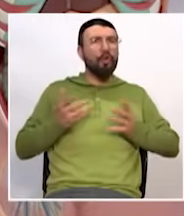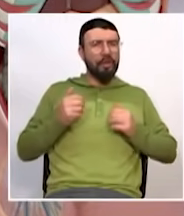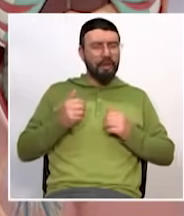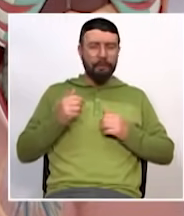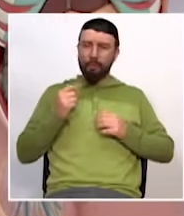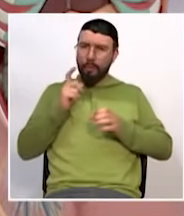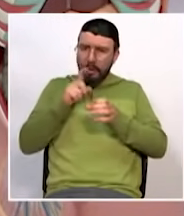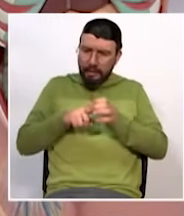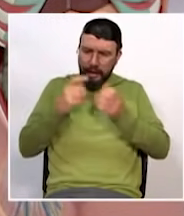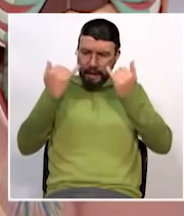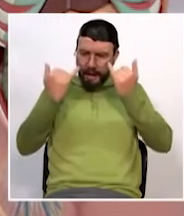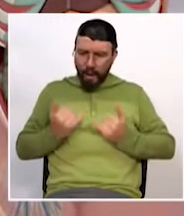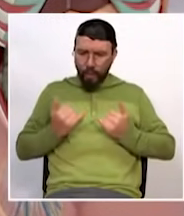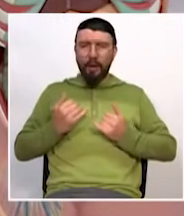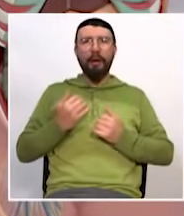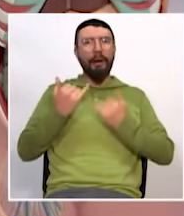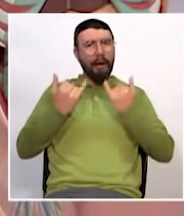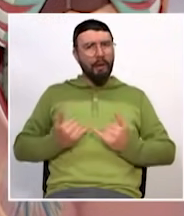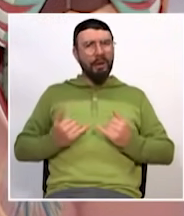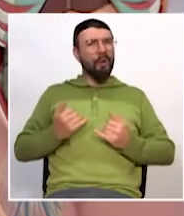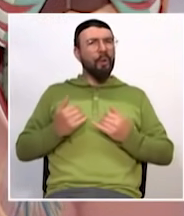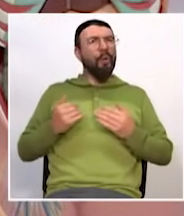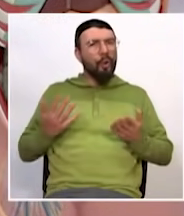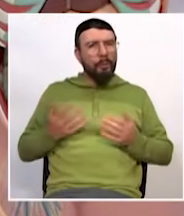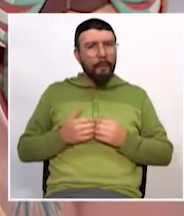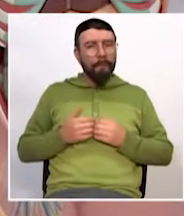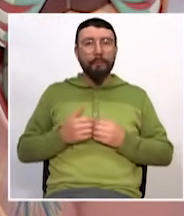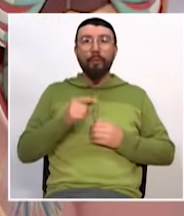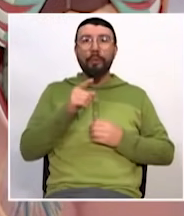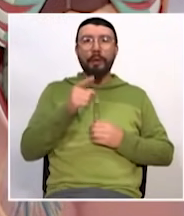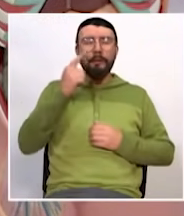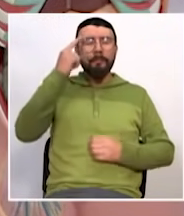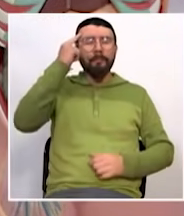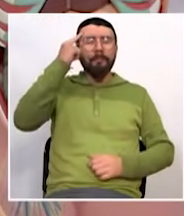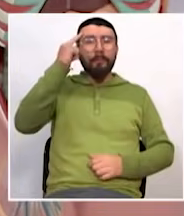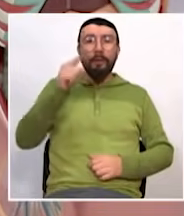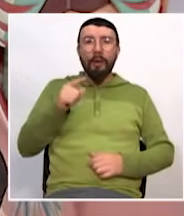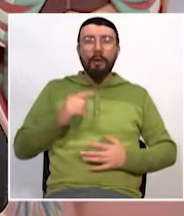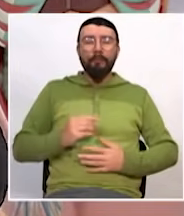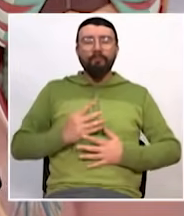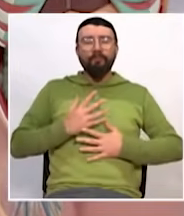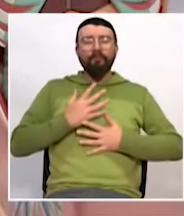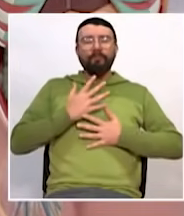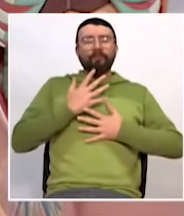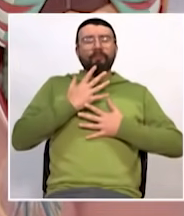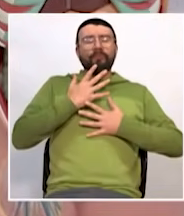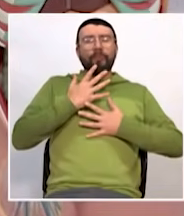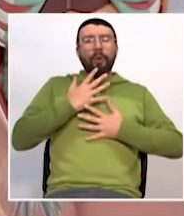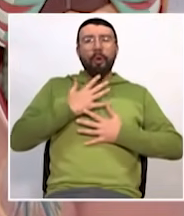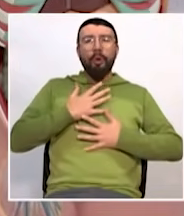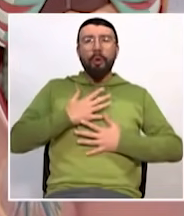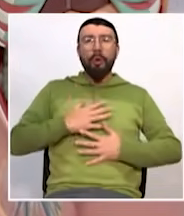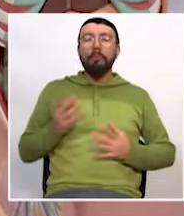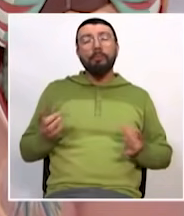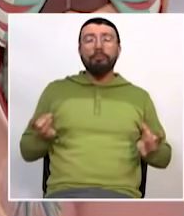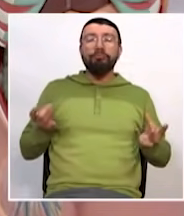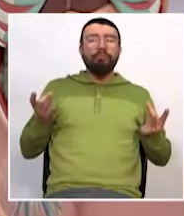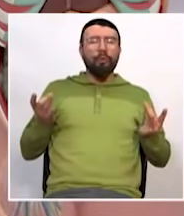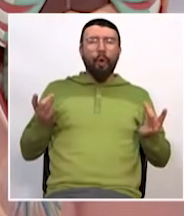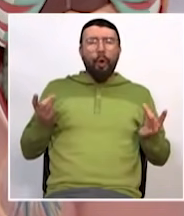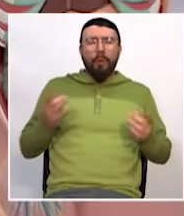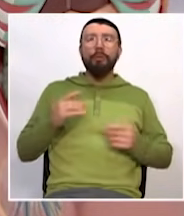filosofía de la que la obra con se interese en su respiración y no es cuestión de hacer respiración yoga no